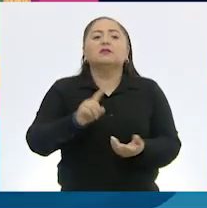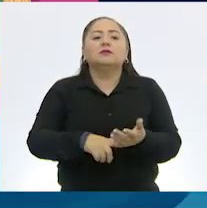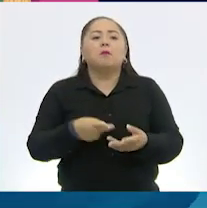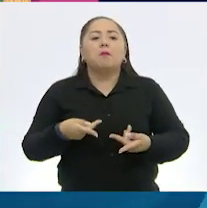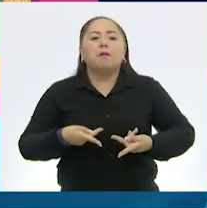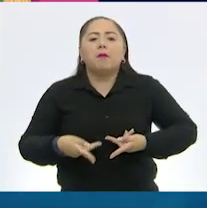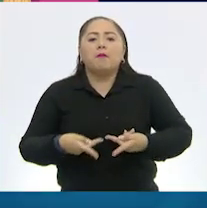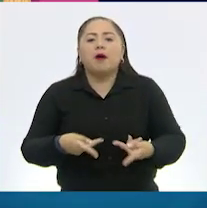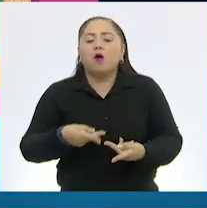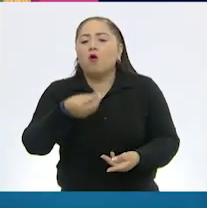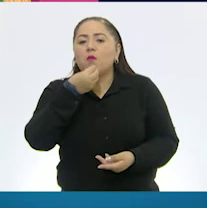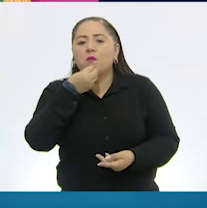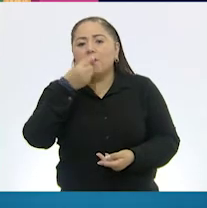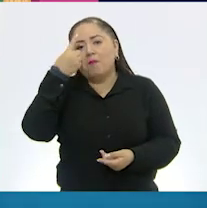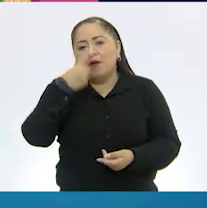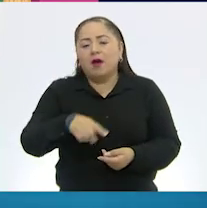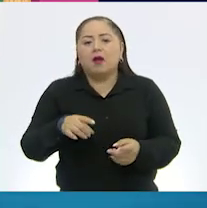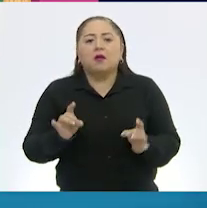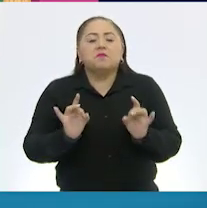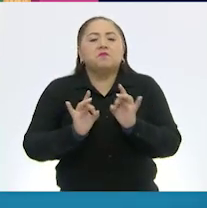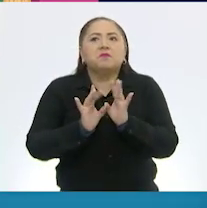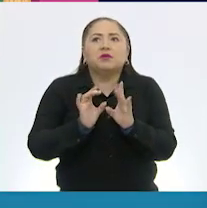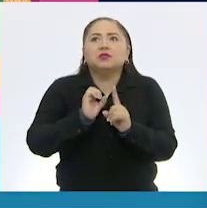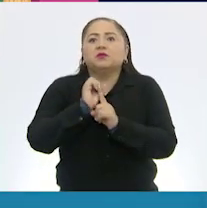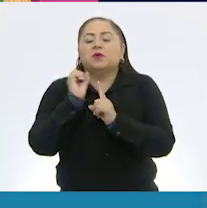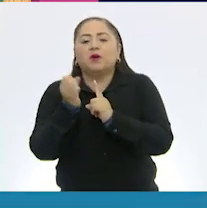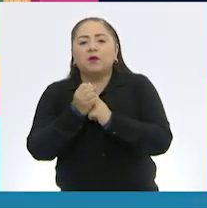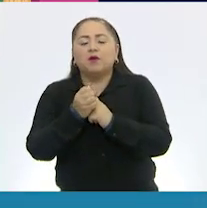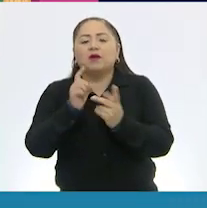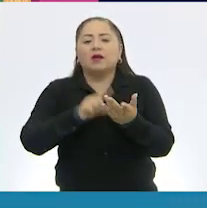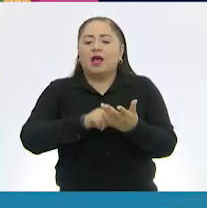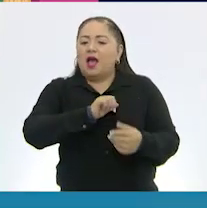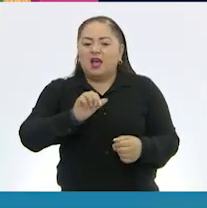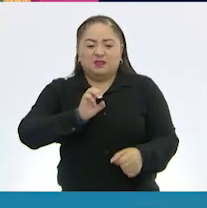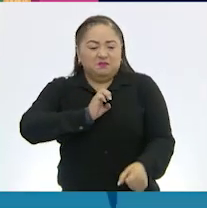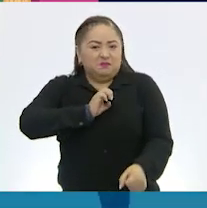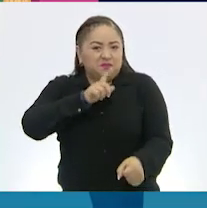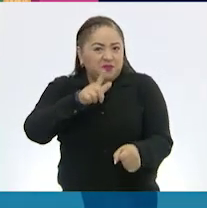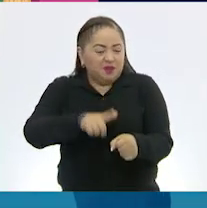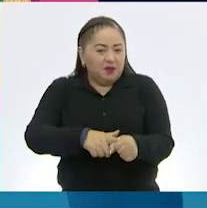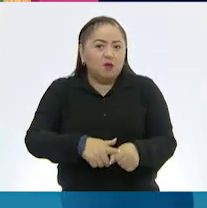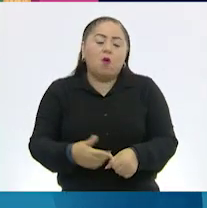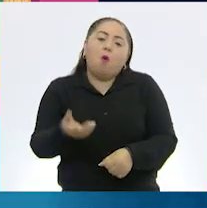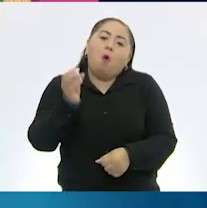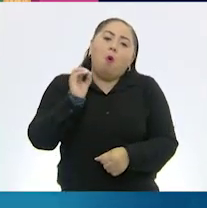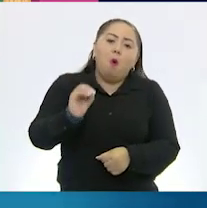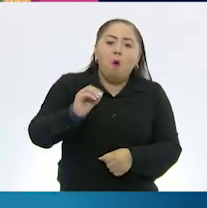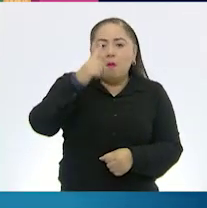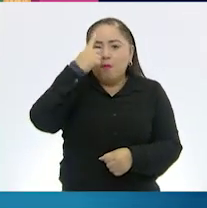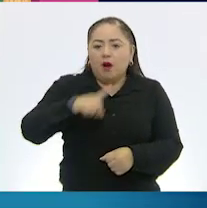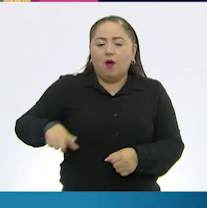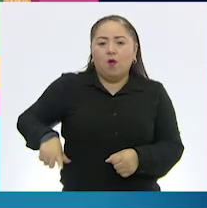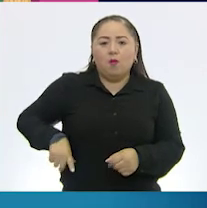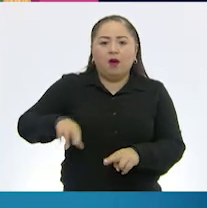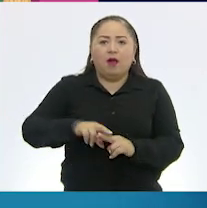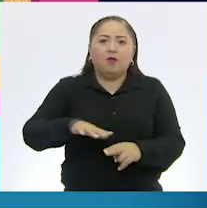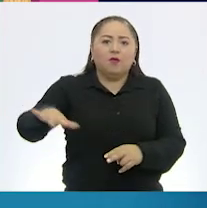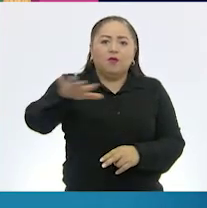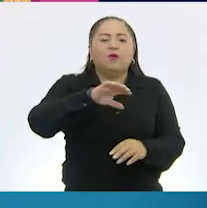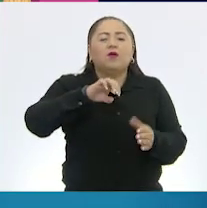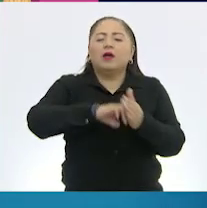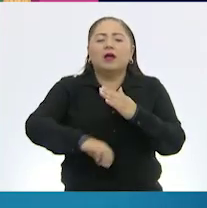preparaban alimentos para momentos y situaciones en específico o para los gobernantes como